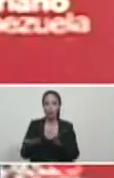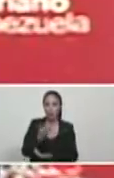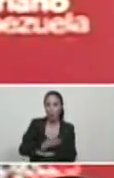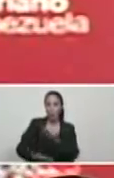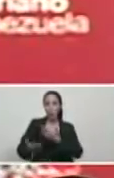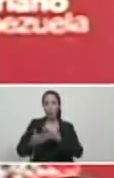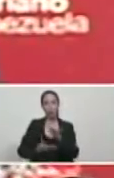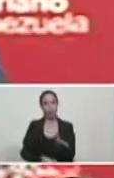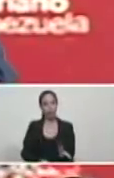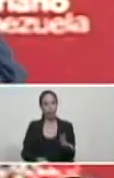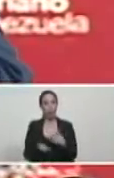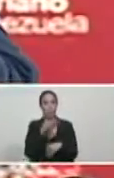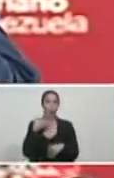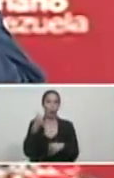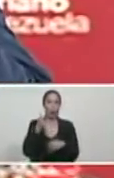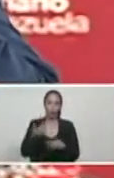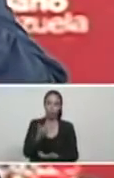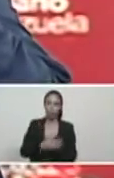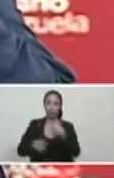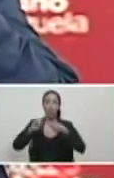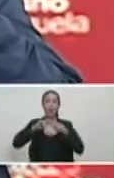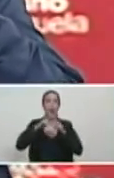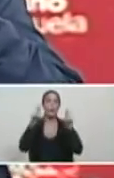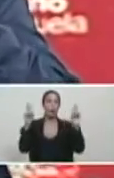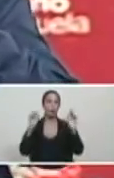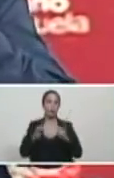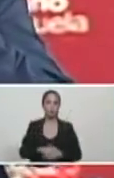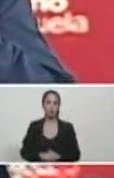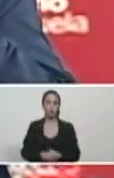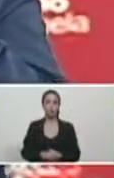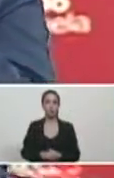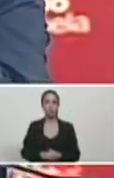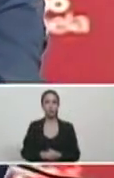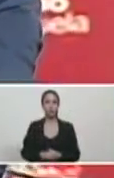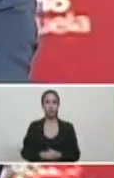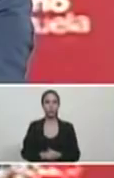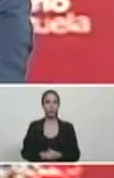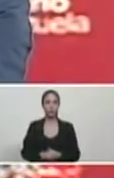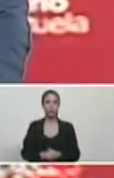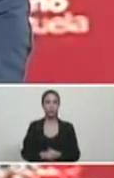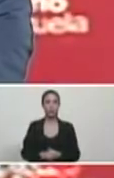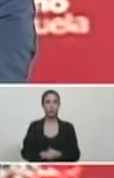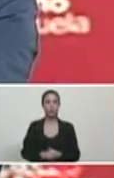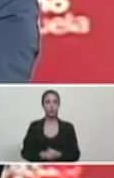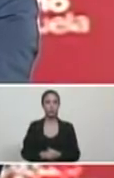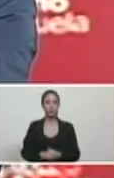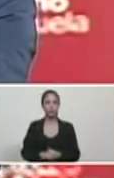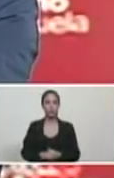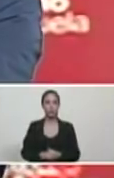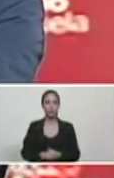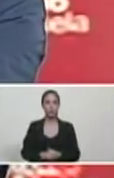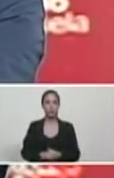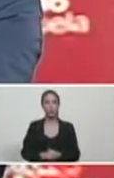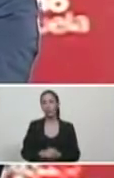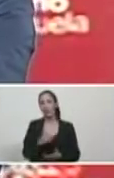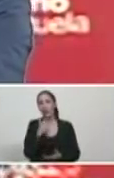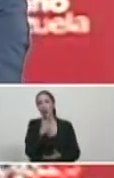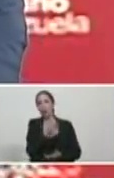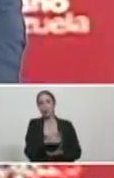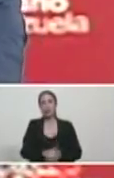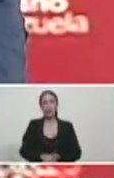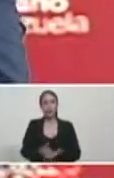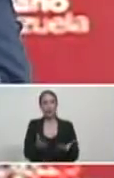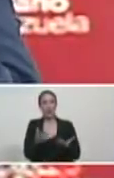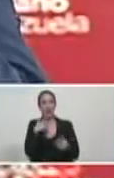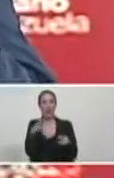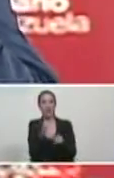poder garantizar la paz en cada uno de esos espacios. Ellos apuestan, su elemento fundamental es la